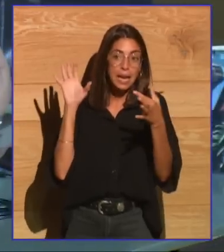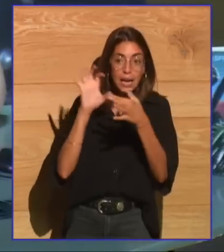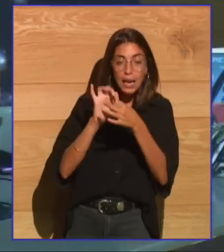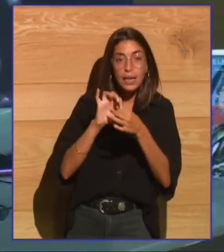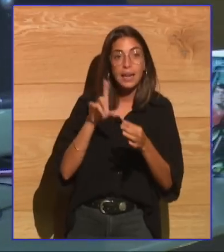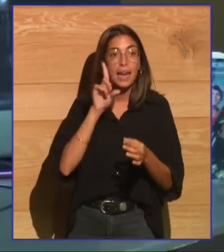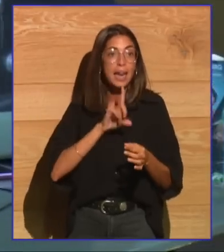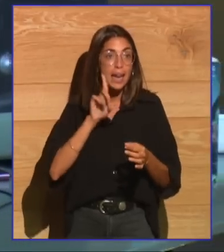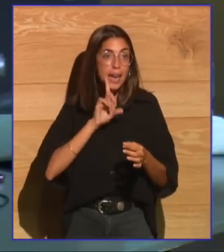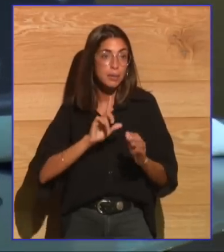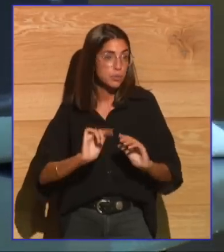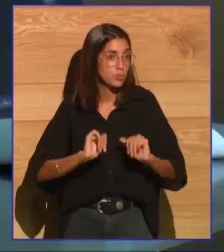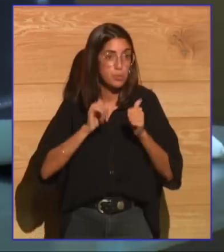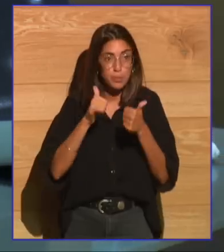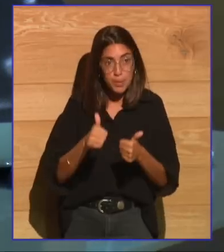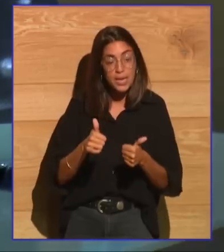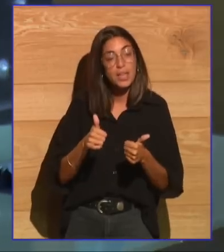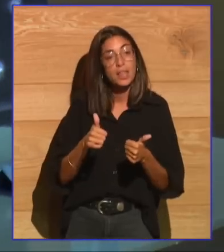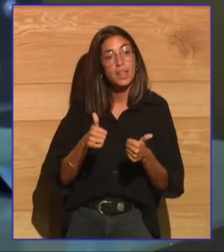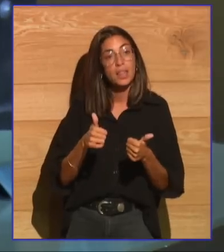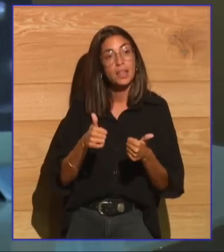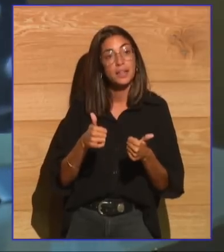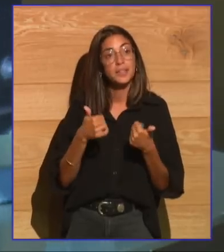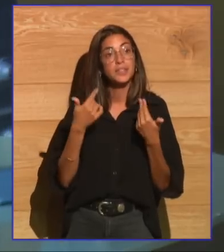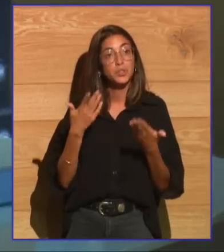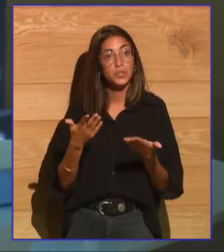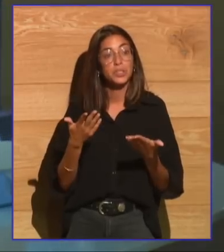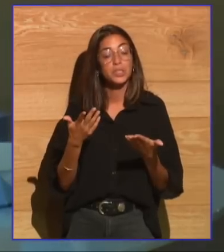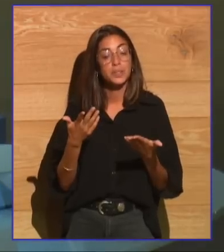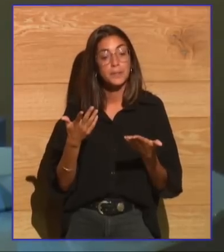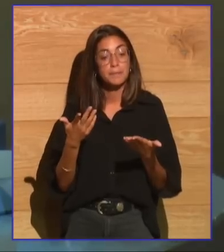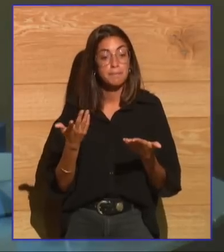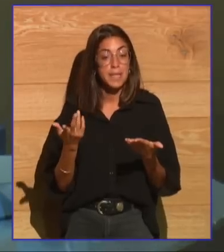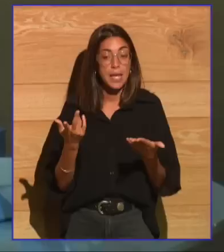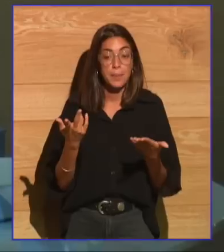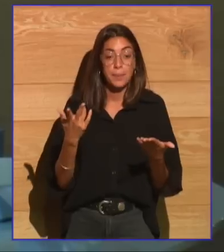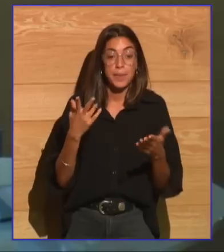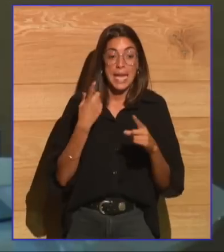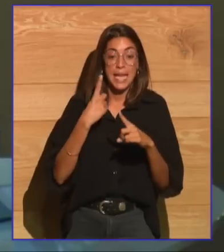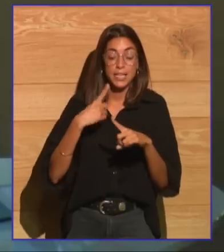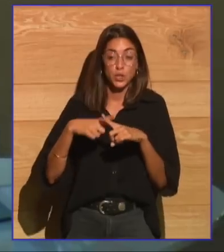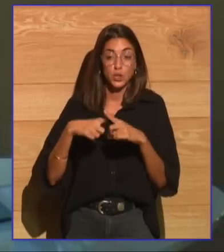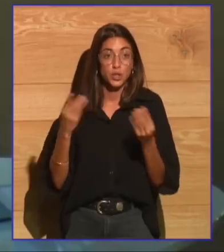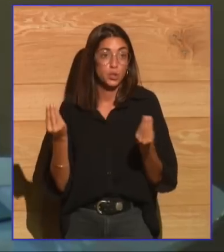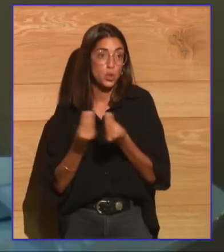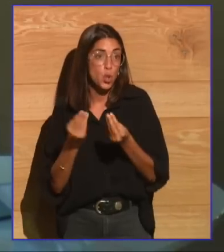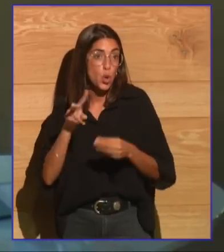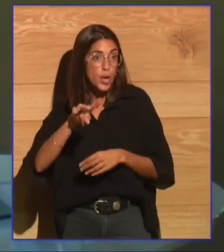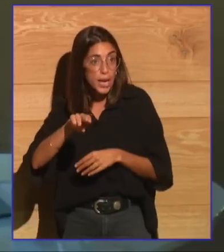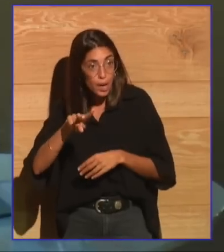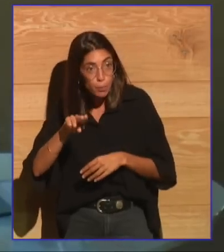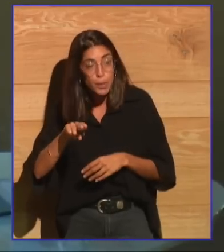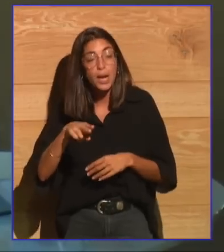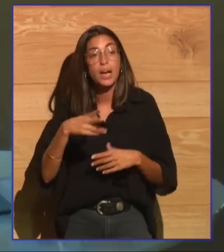en fin hay historias de supuestos incestos cambios a lo largo del tiempo de empoderamiento